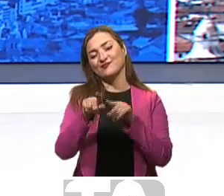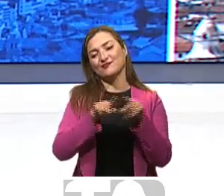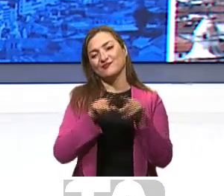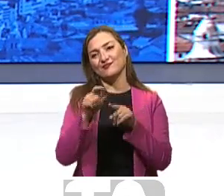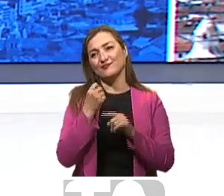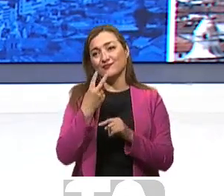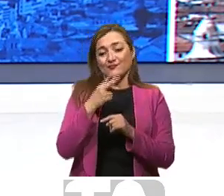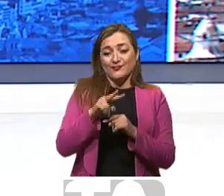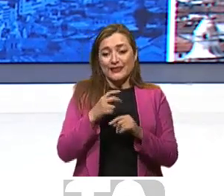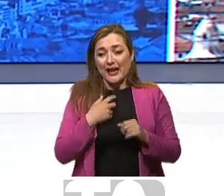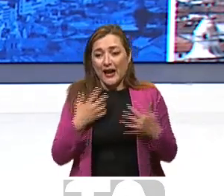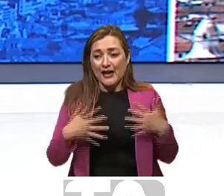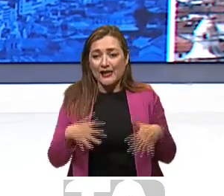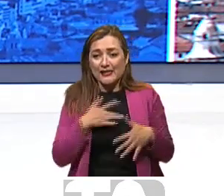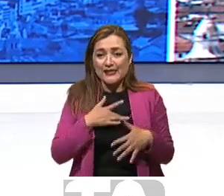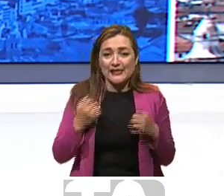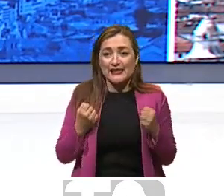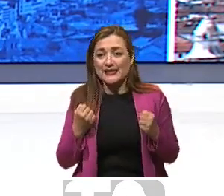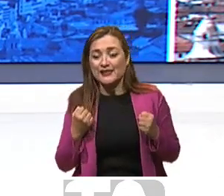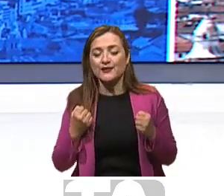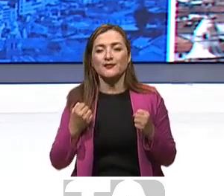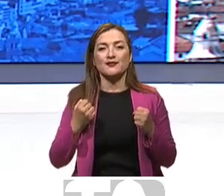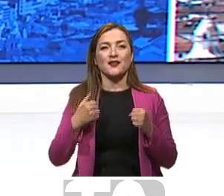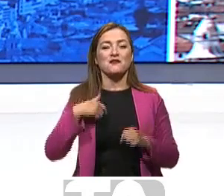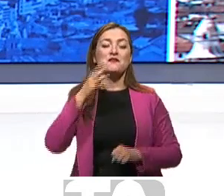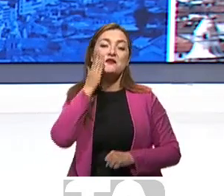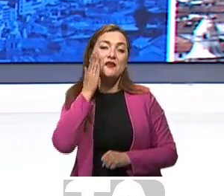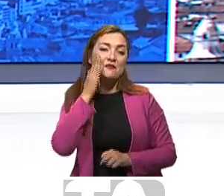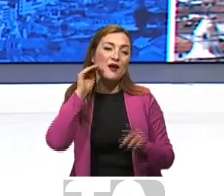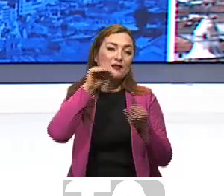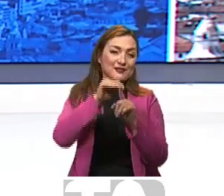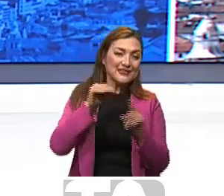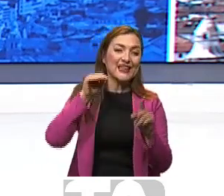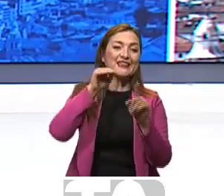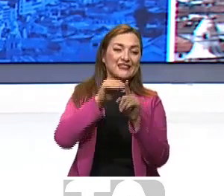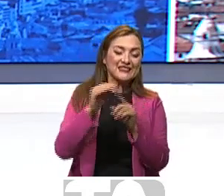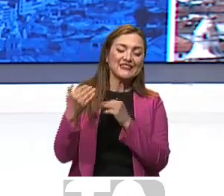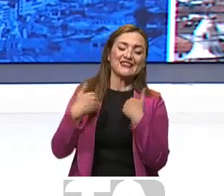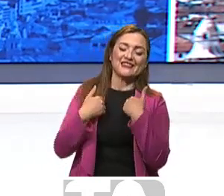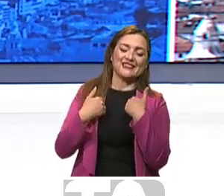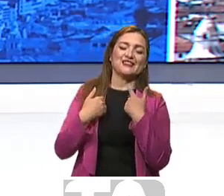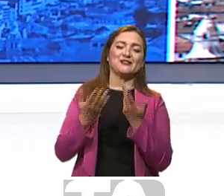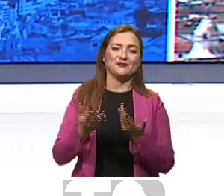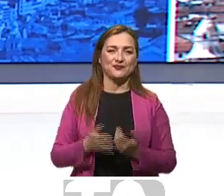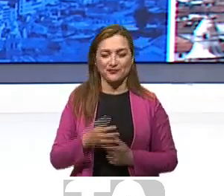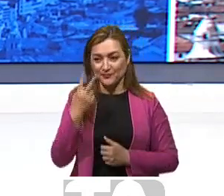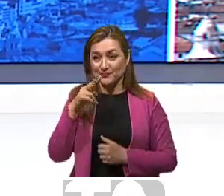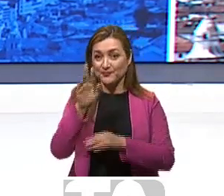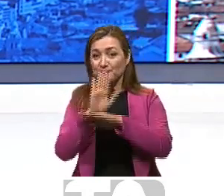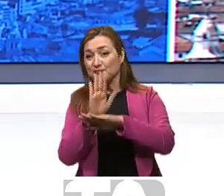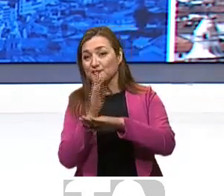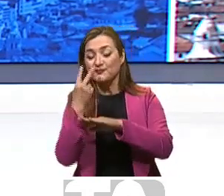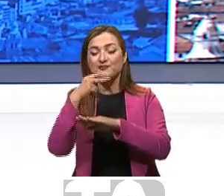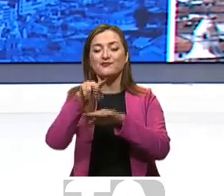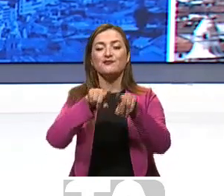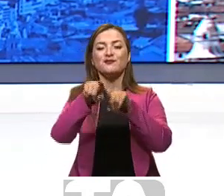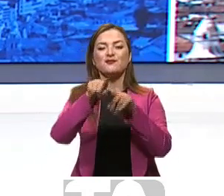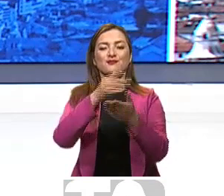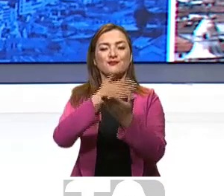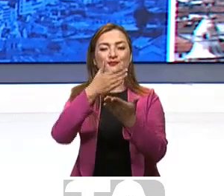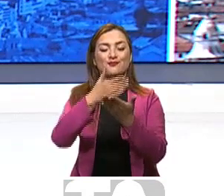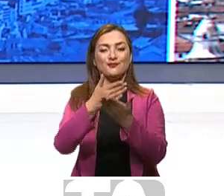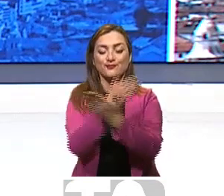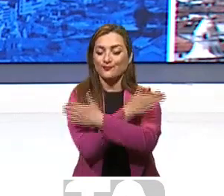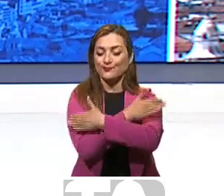de infarto. De hecho, todos estaban pendientes. Mi mamá me escribía a cada ratito siguiendo el programa. Así que, bueno, felicidades